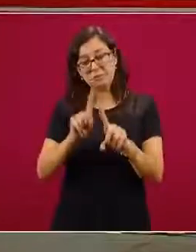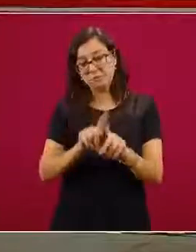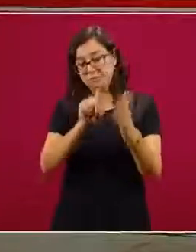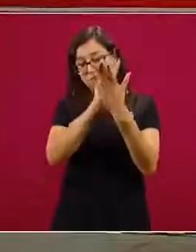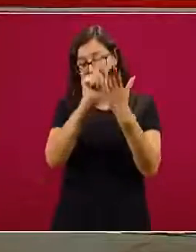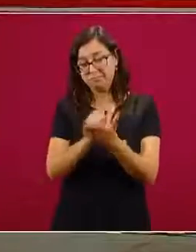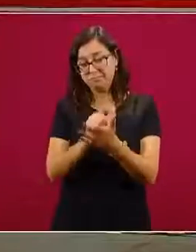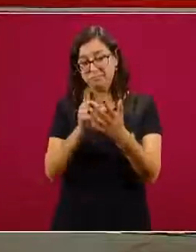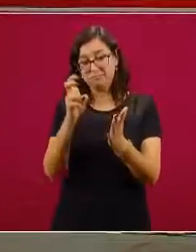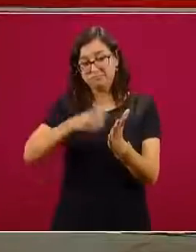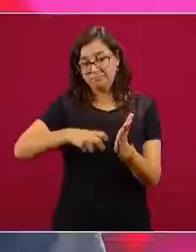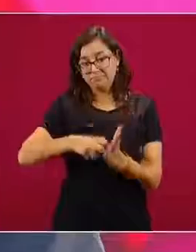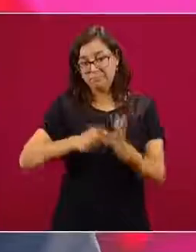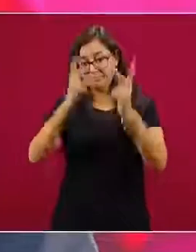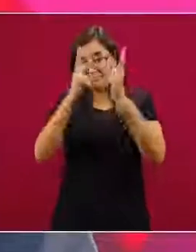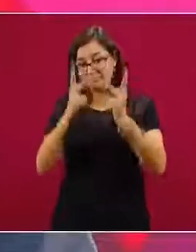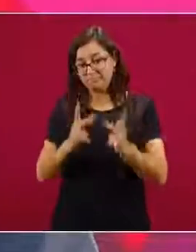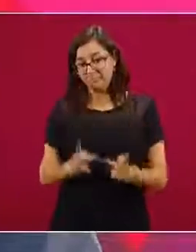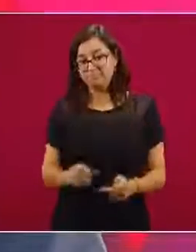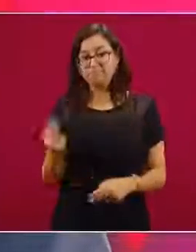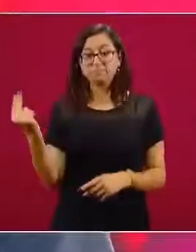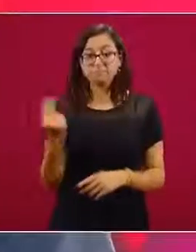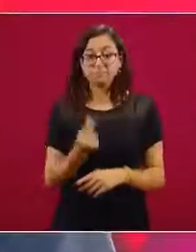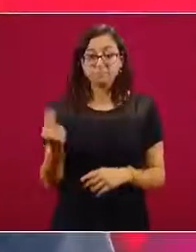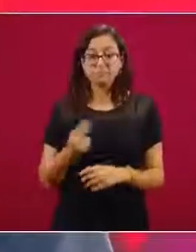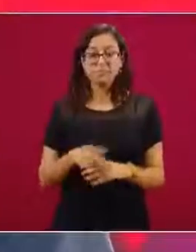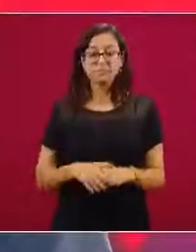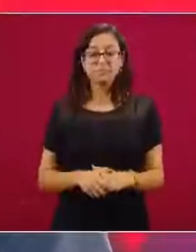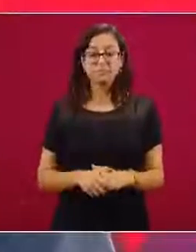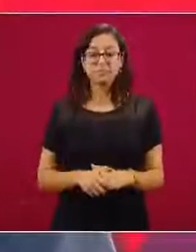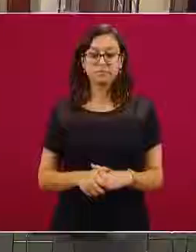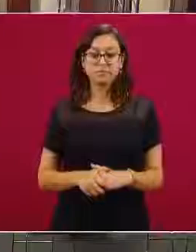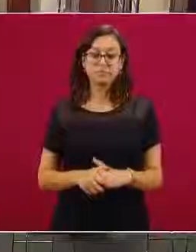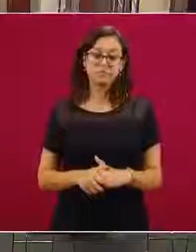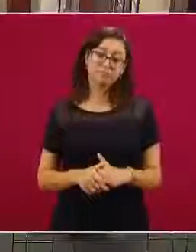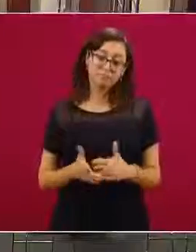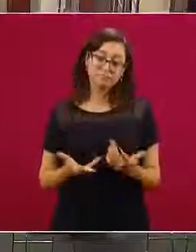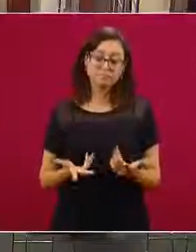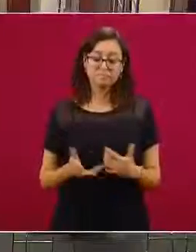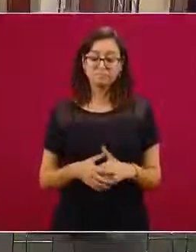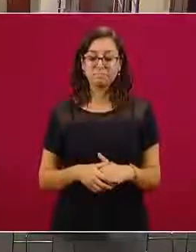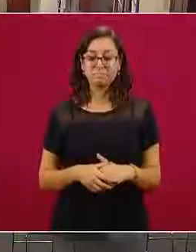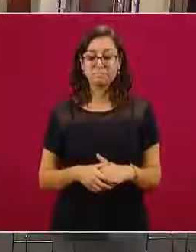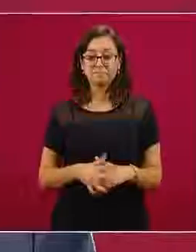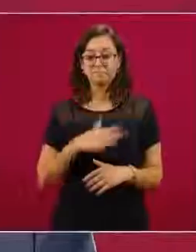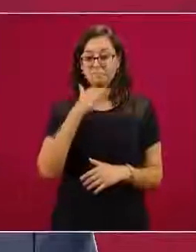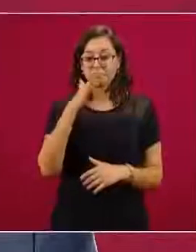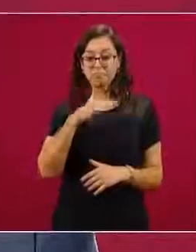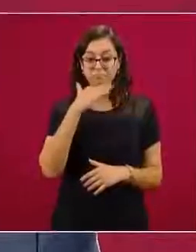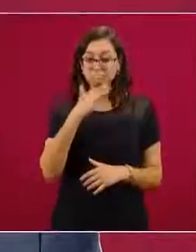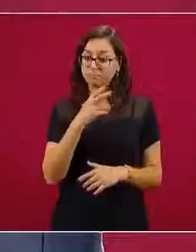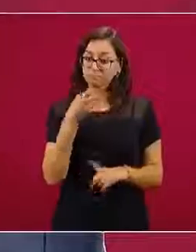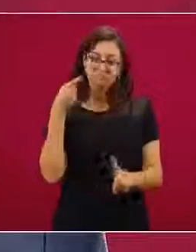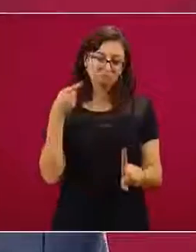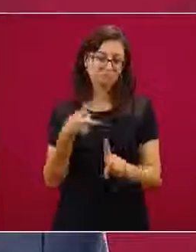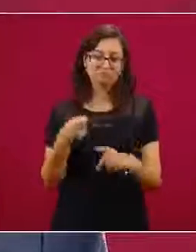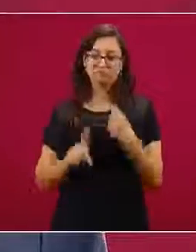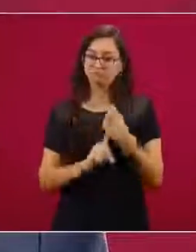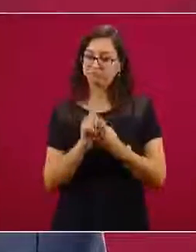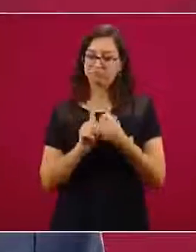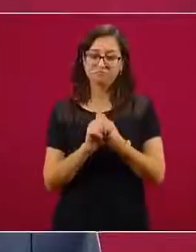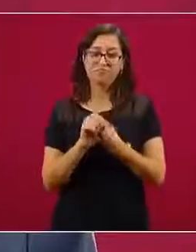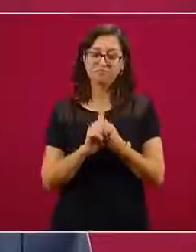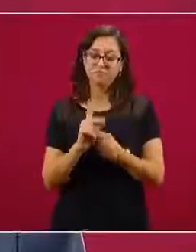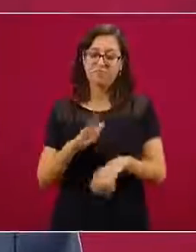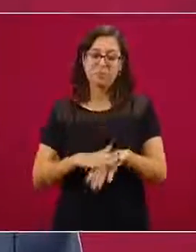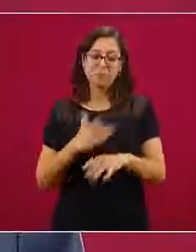otras leyes que son de aplicación nacional o federal. Entonces, la corrupción está en el centro del problema y ahí